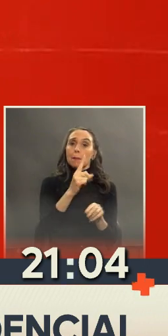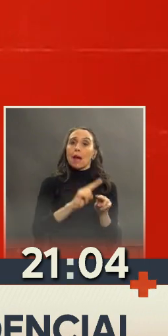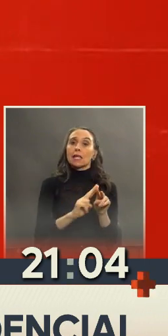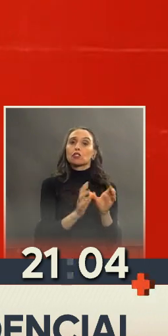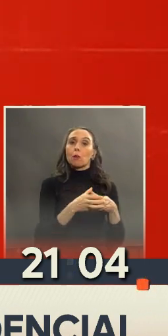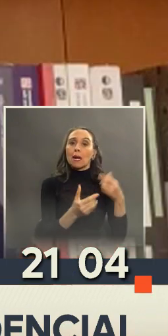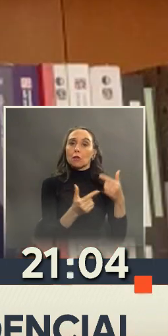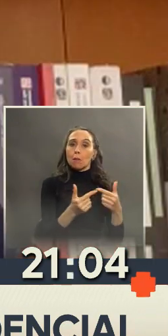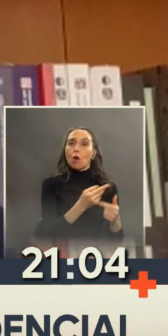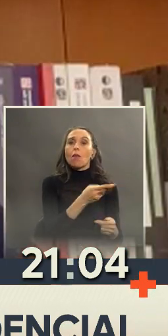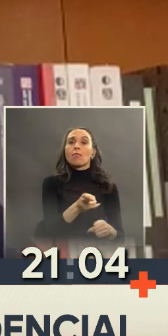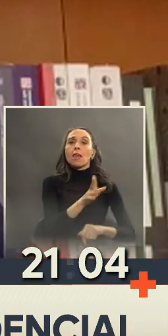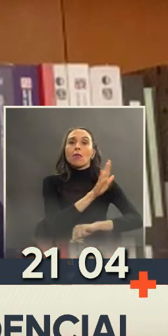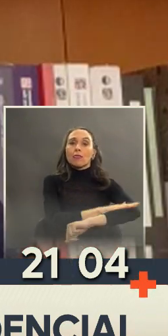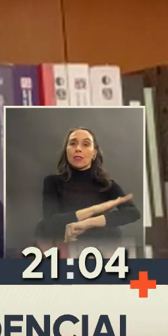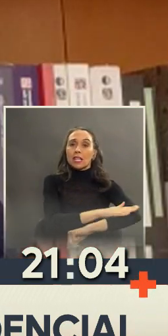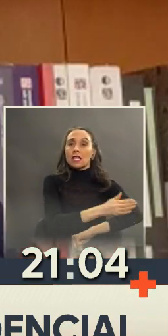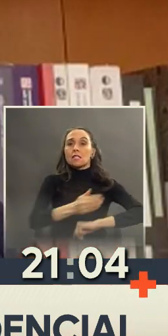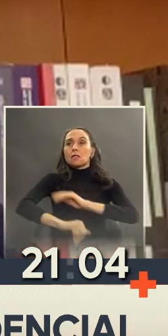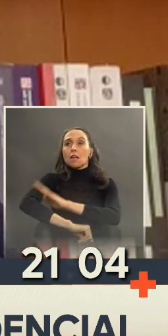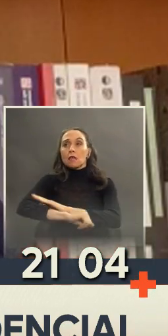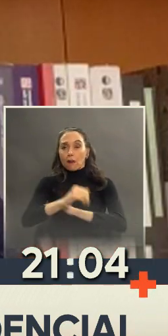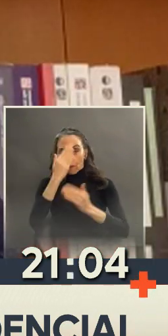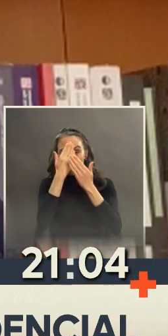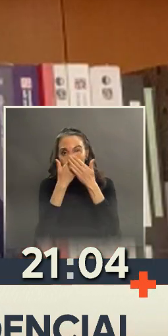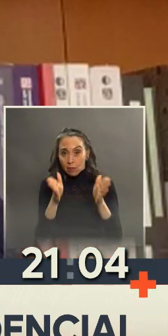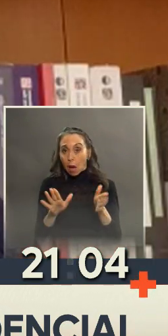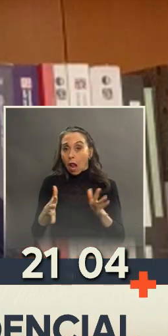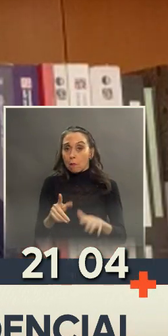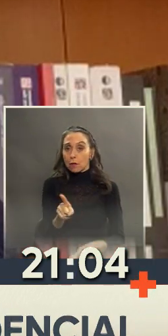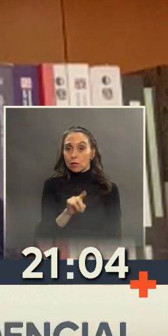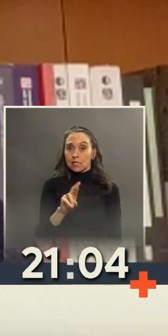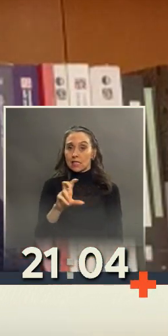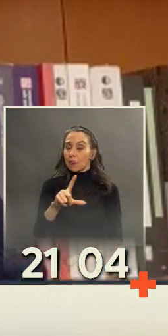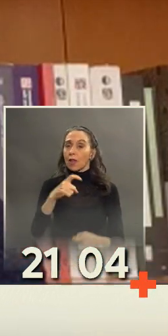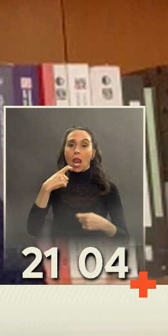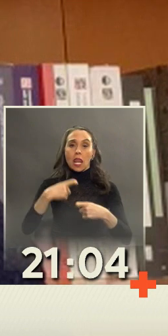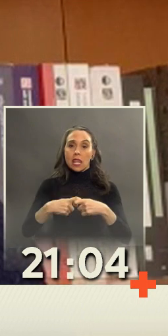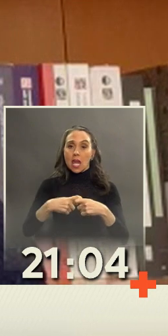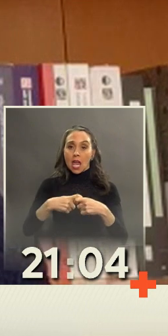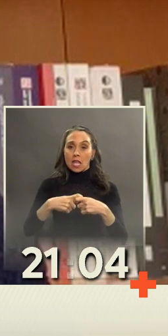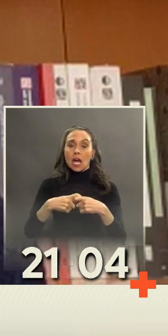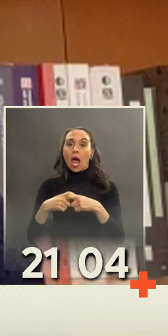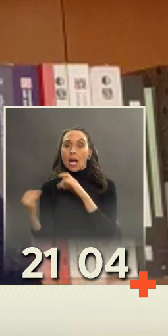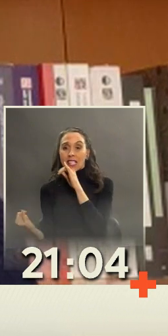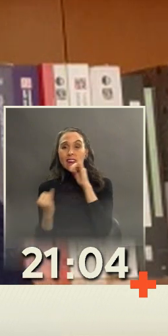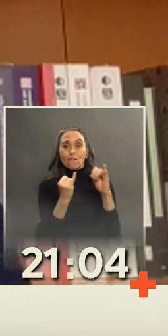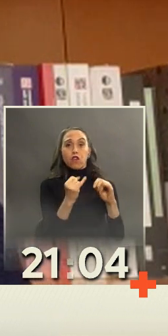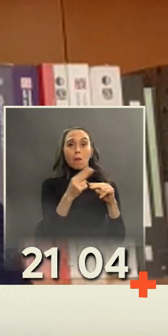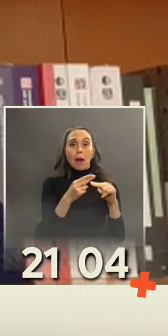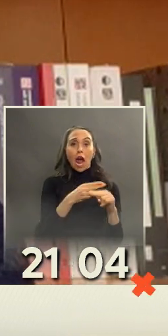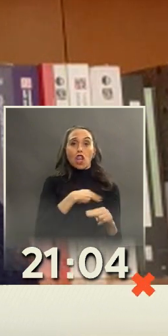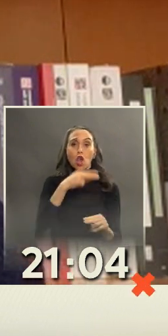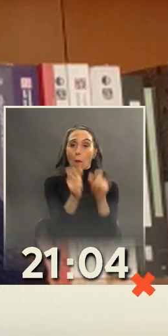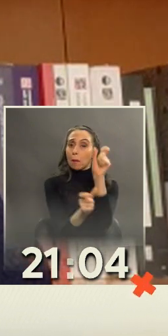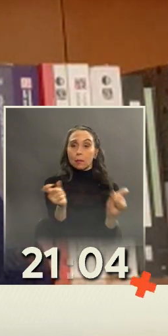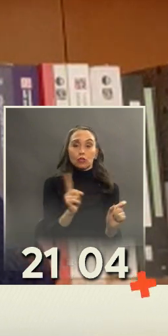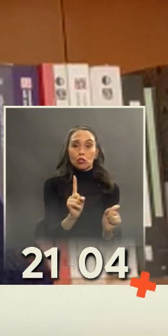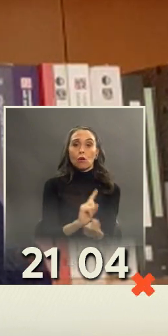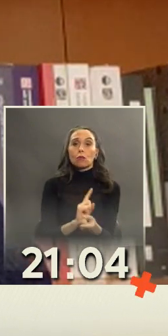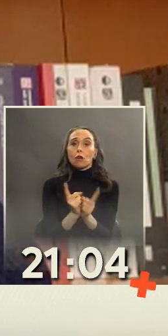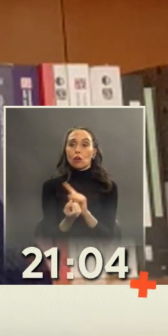Partido Comunista. Lo más probable es que el CERVEL niegue el acceso a esta información porque de lo contrario